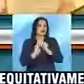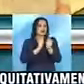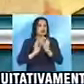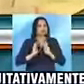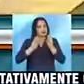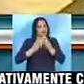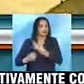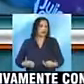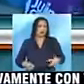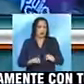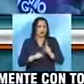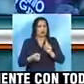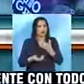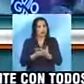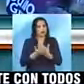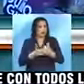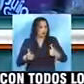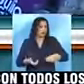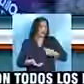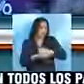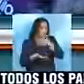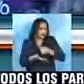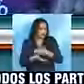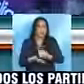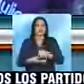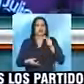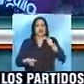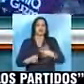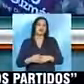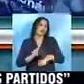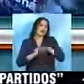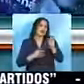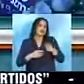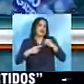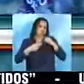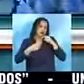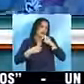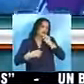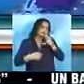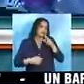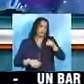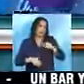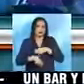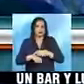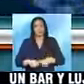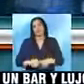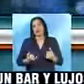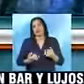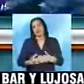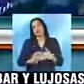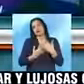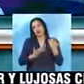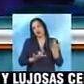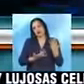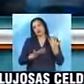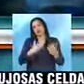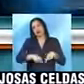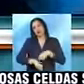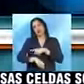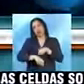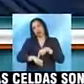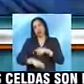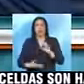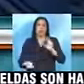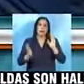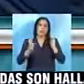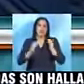sus gastos. Entonces, ese es su mayor argumento en este momento, ¿verdad? Tiene para largo todavía esta espera, entonces, al